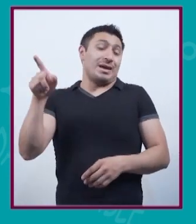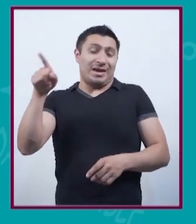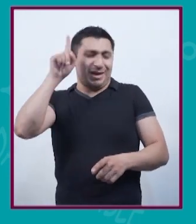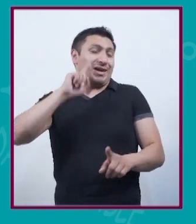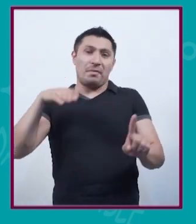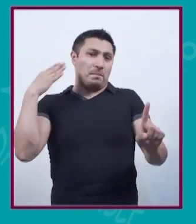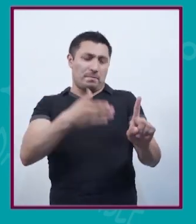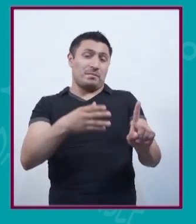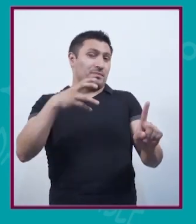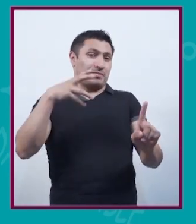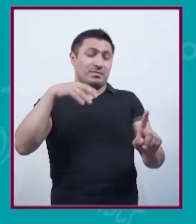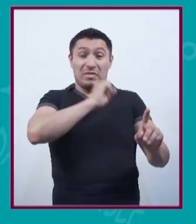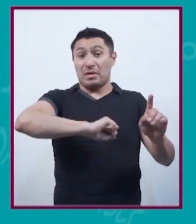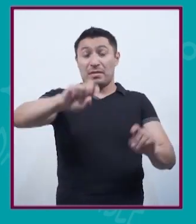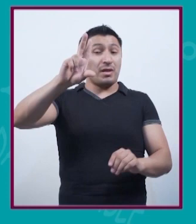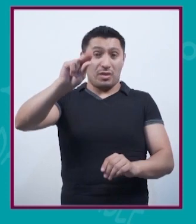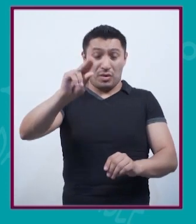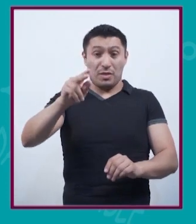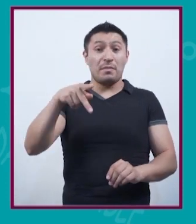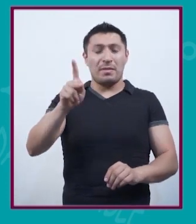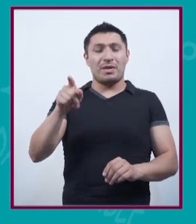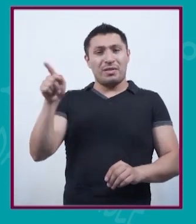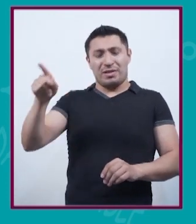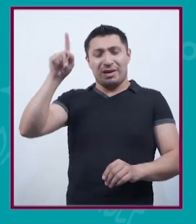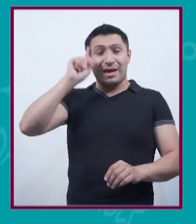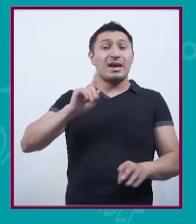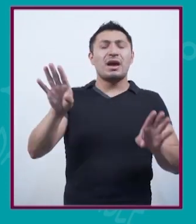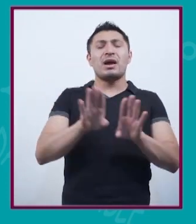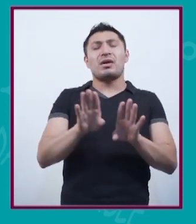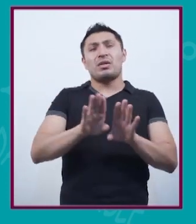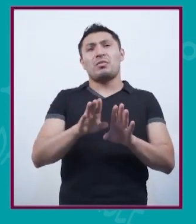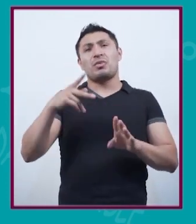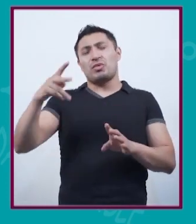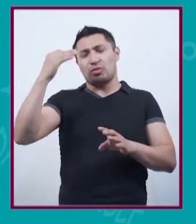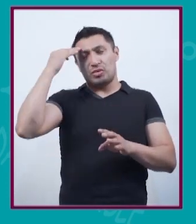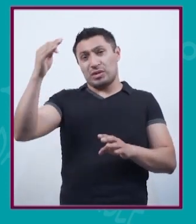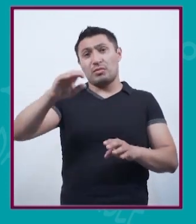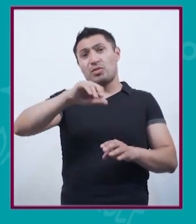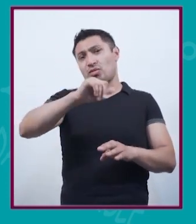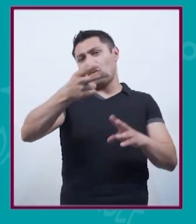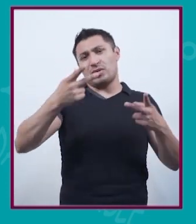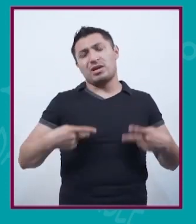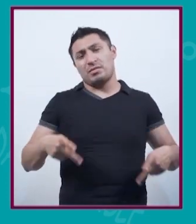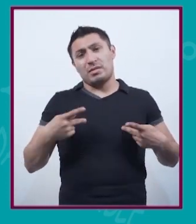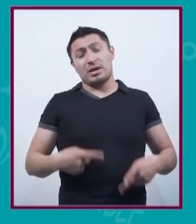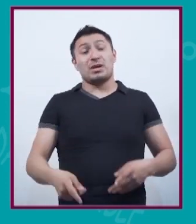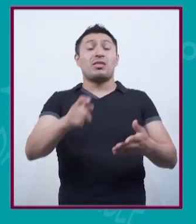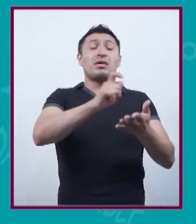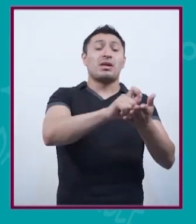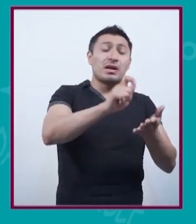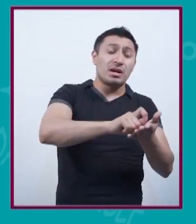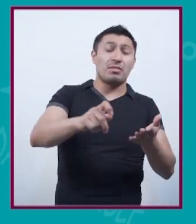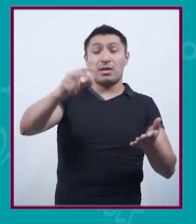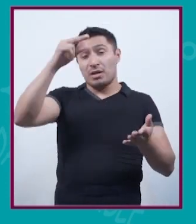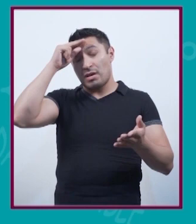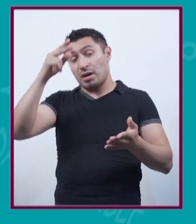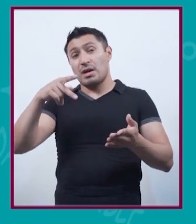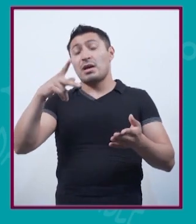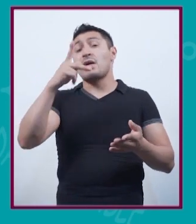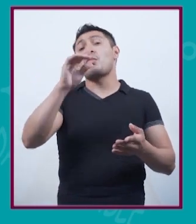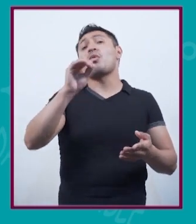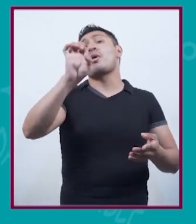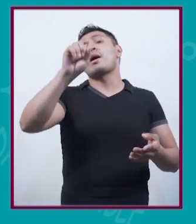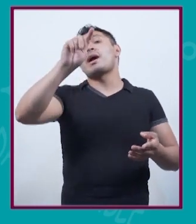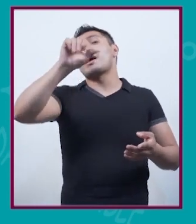tuvo su despertar en la literatura y se hizo famosa sin buscarlo propiamente tal, es una época en que